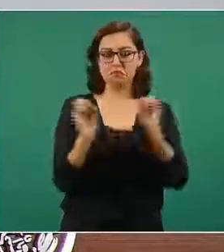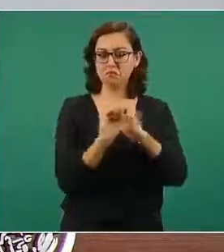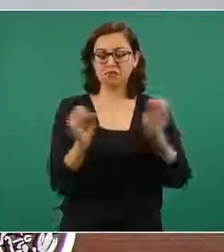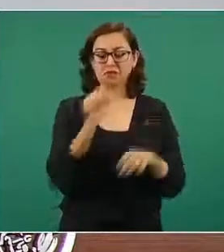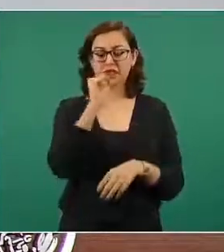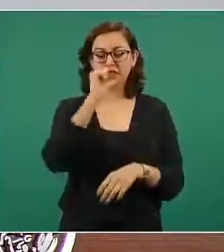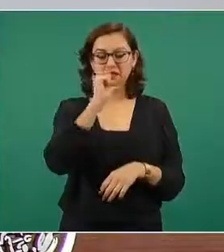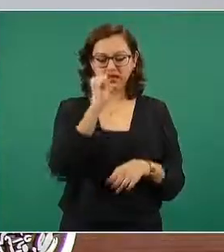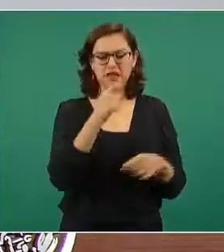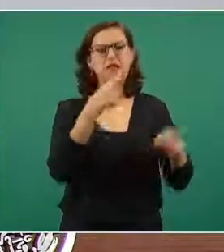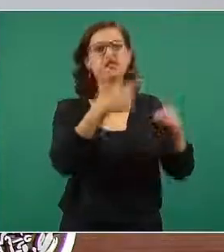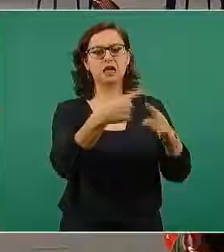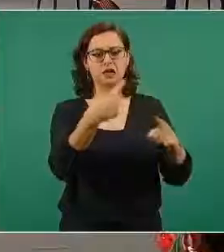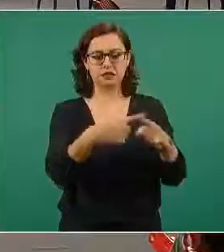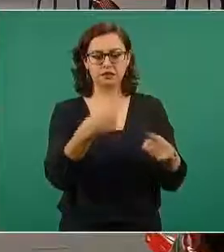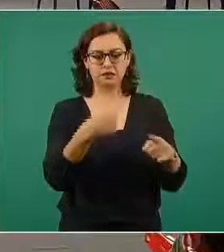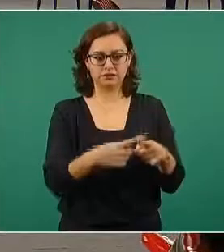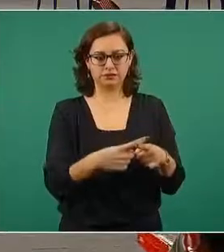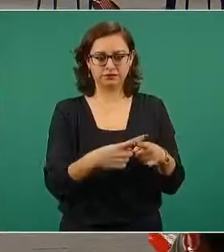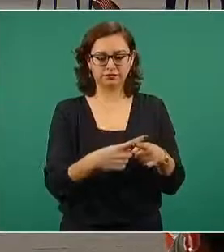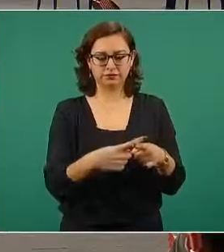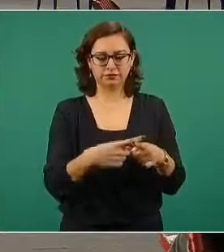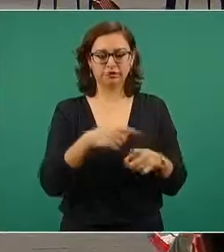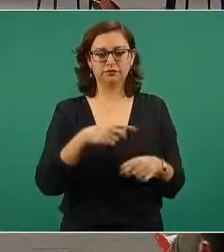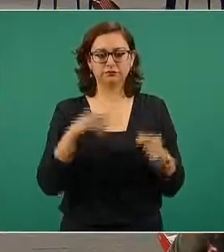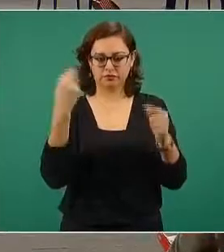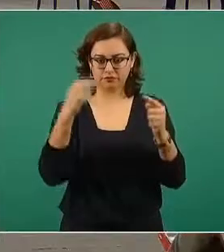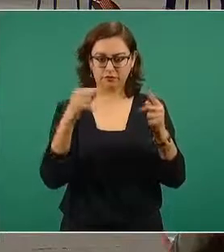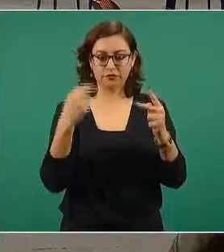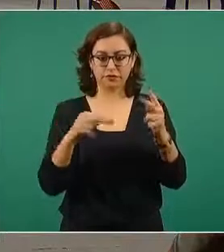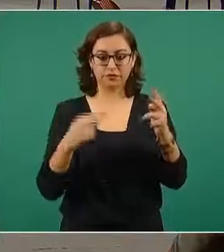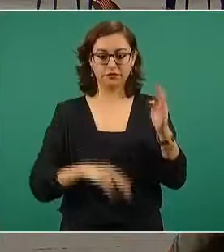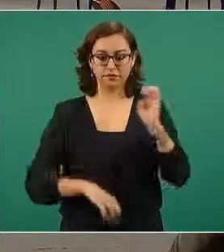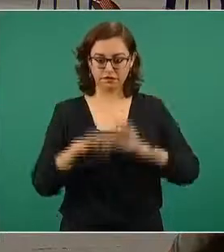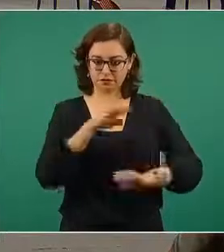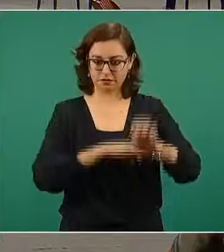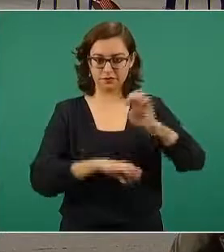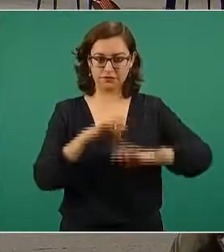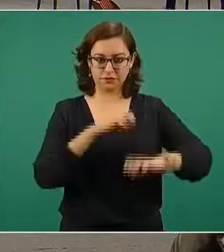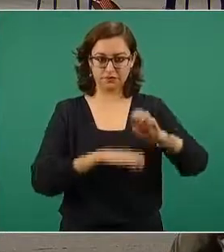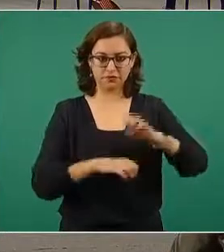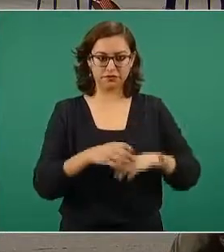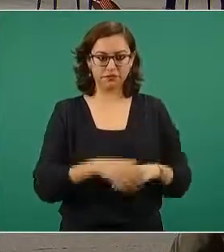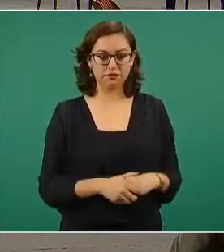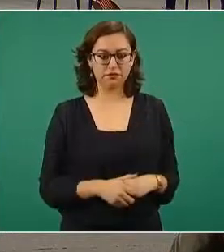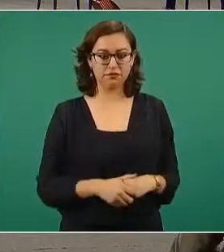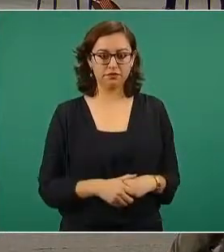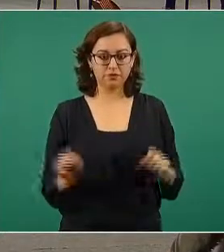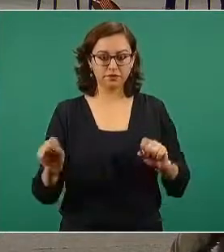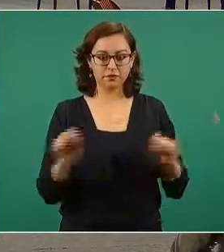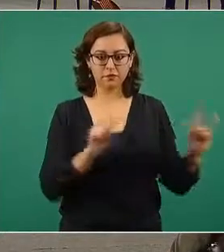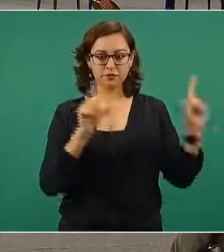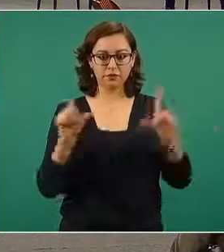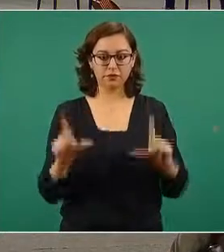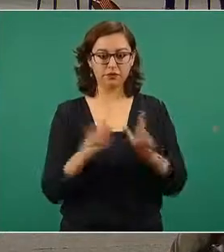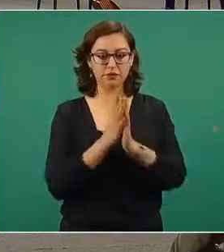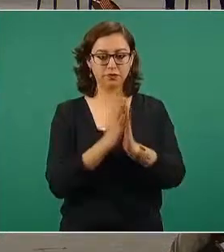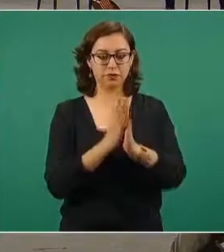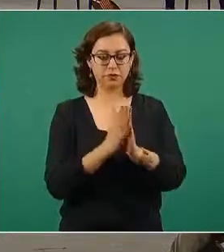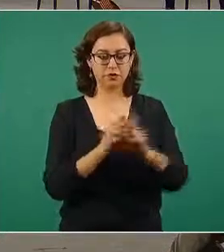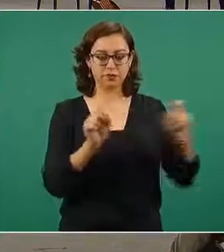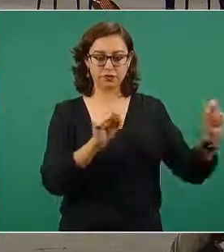son estas que les voy a decir en un momento. Aquí están, por favor, en la